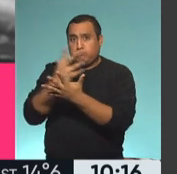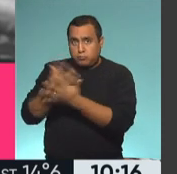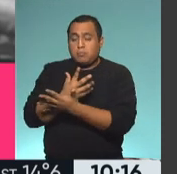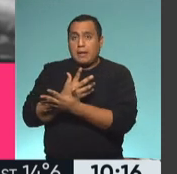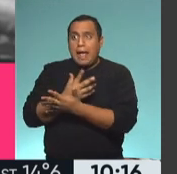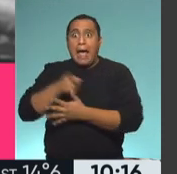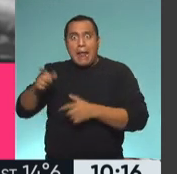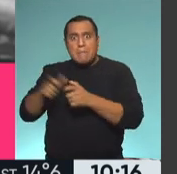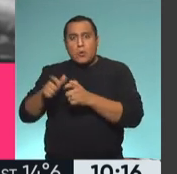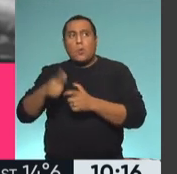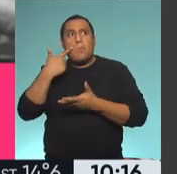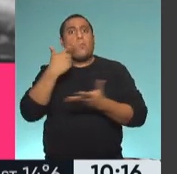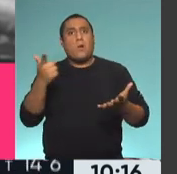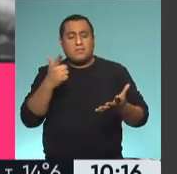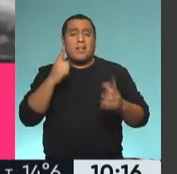Tras la guerra, en